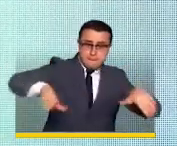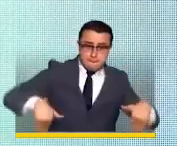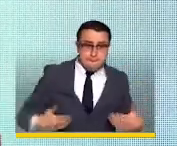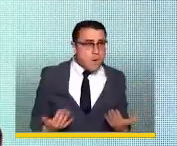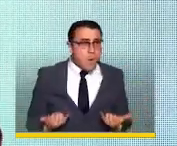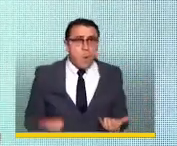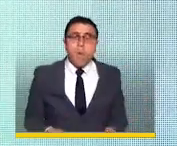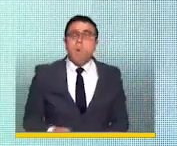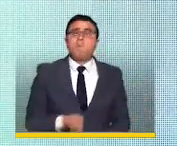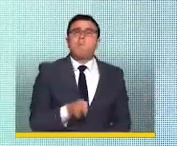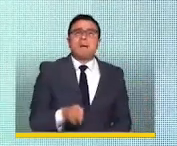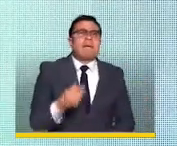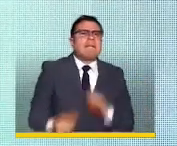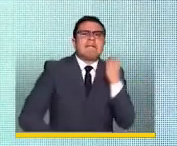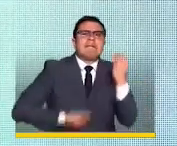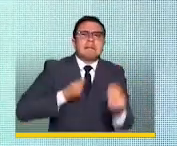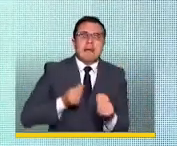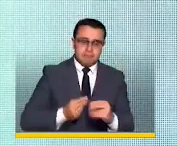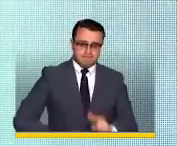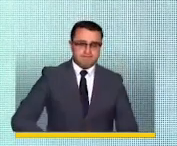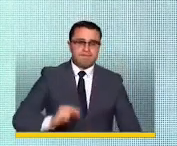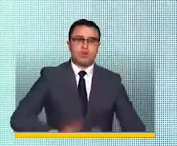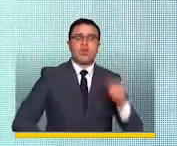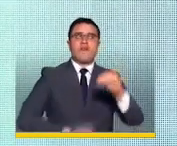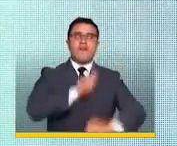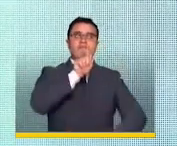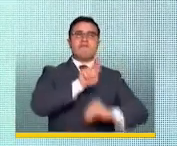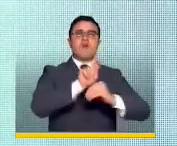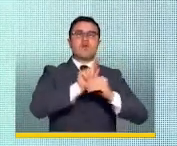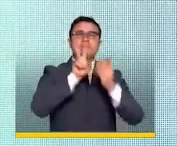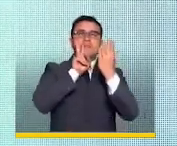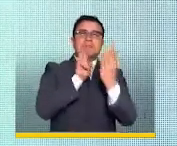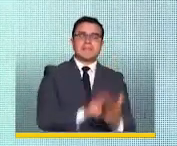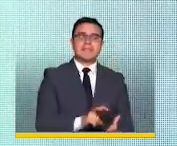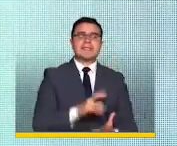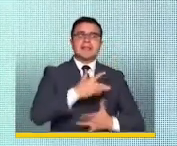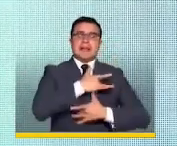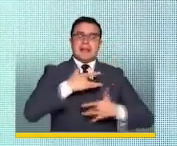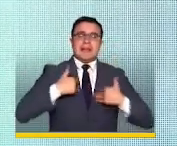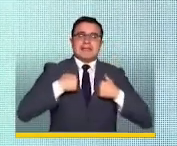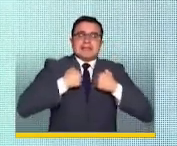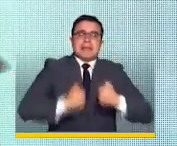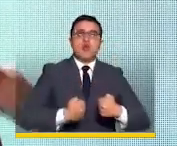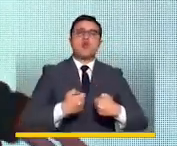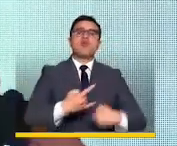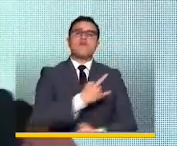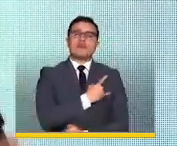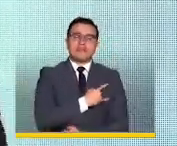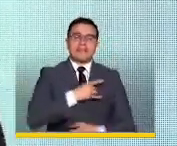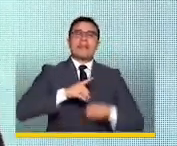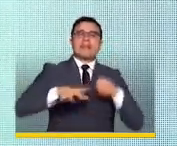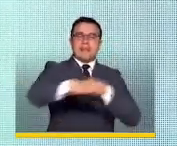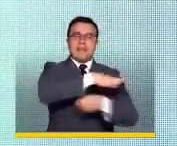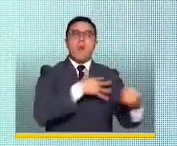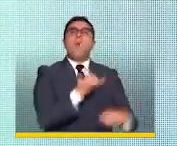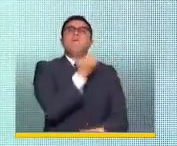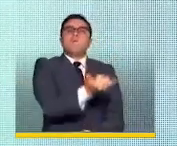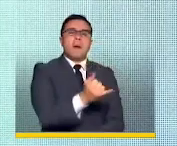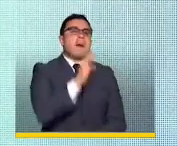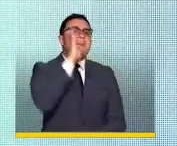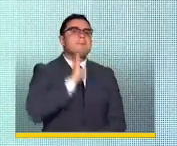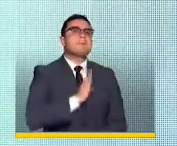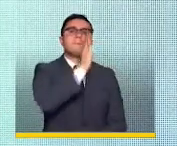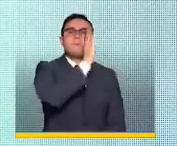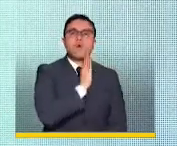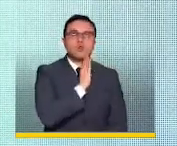hoy se va a construir la Facultad de Ciencias de la Salud de la Universidad Distrital en Bosa. Y